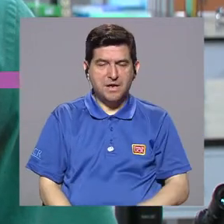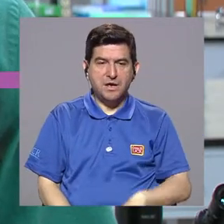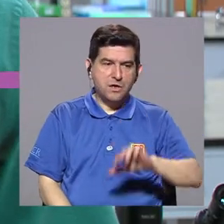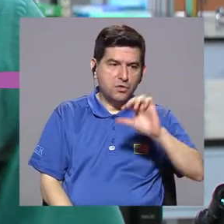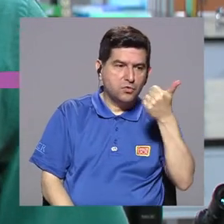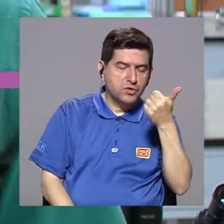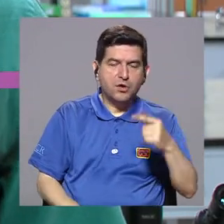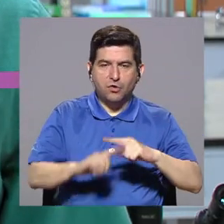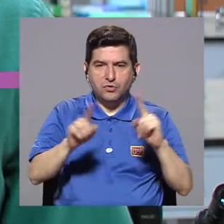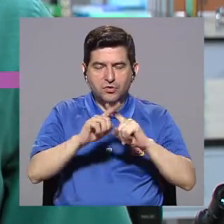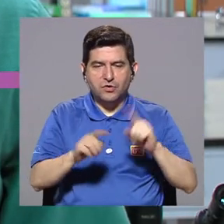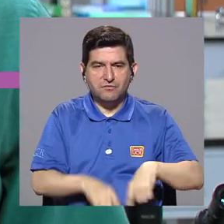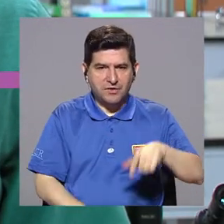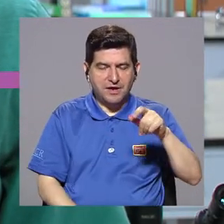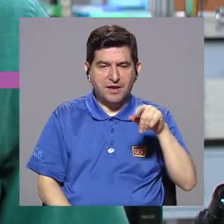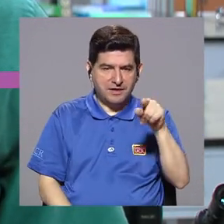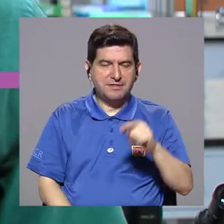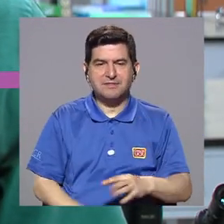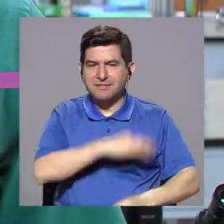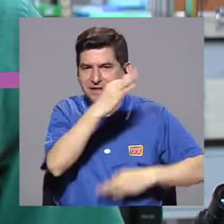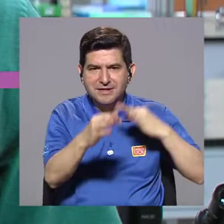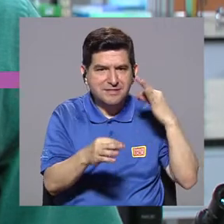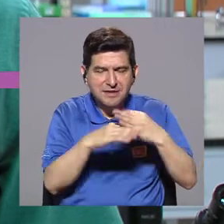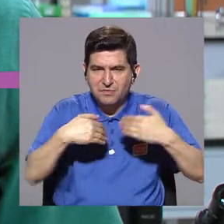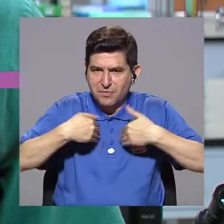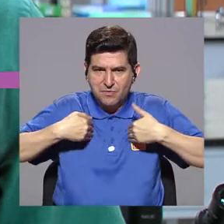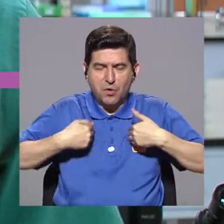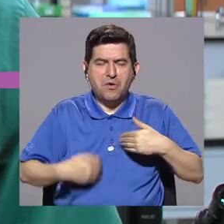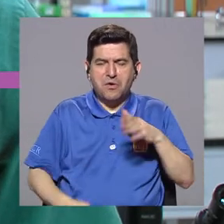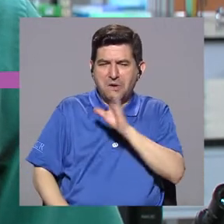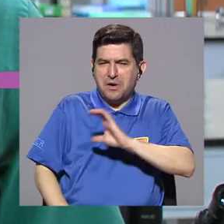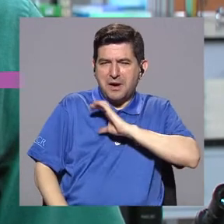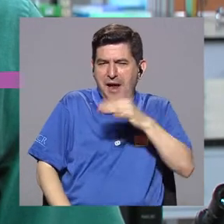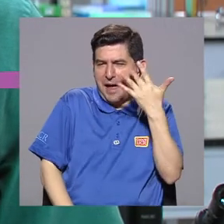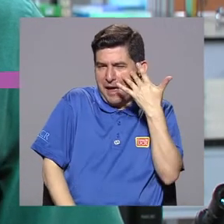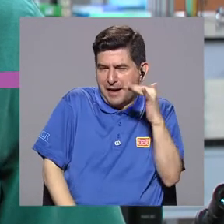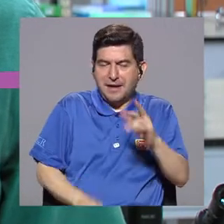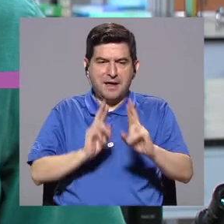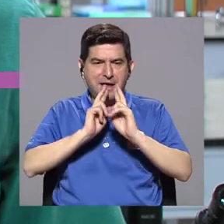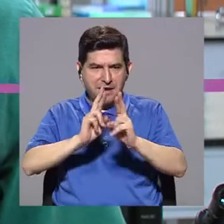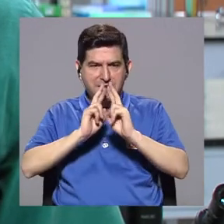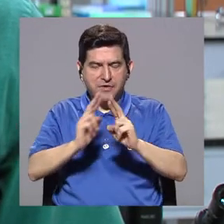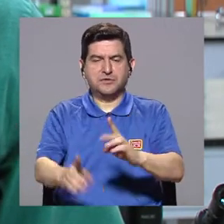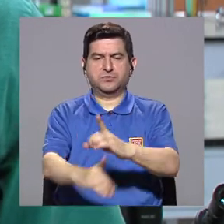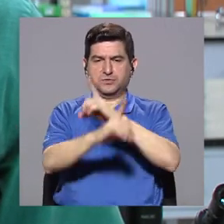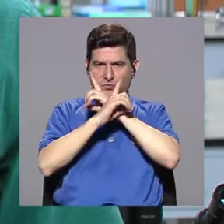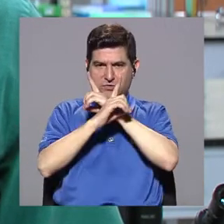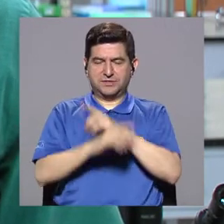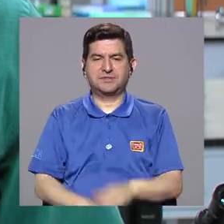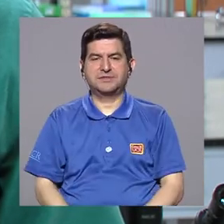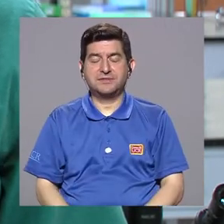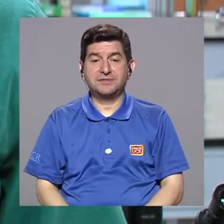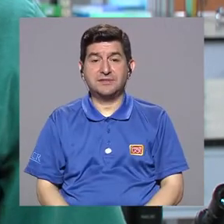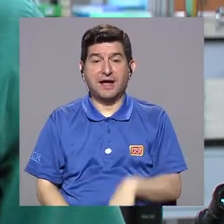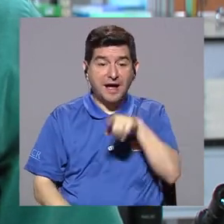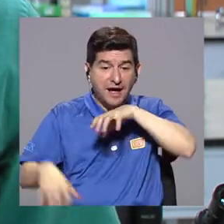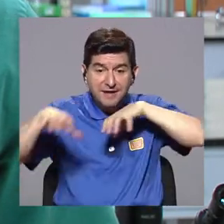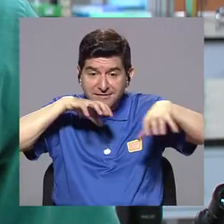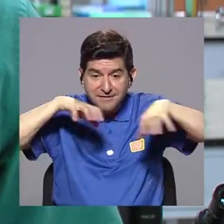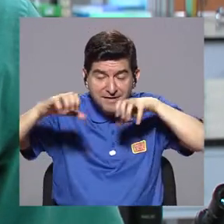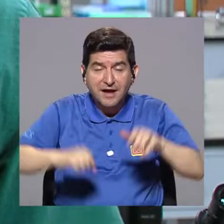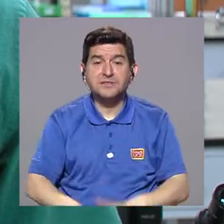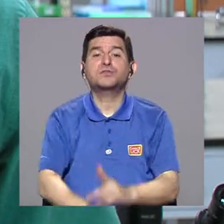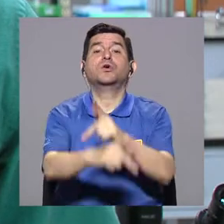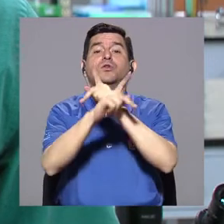el virus de otra especie que tenga características similares en términos de respuesta inmunológica, que confiera